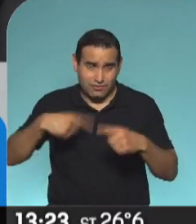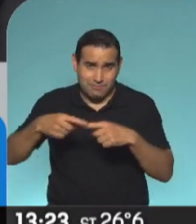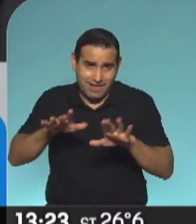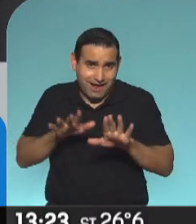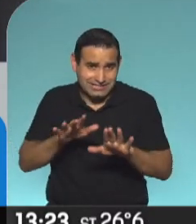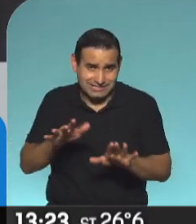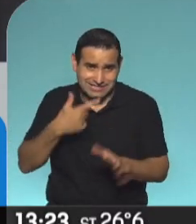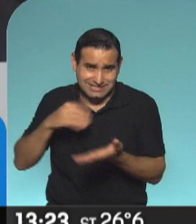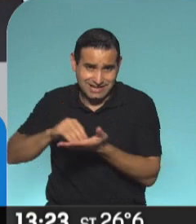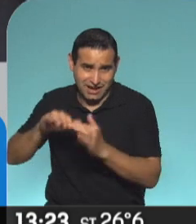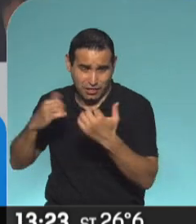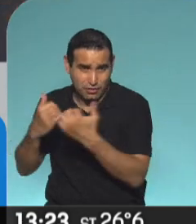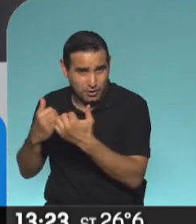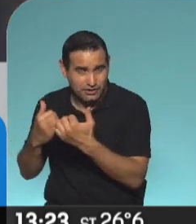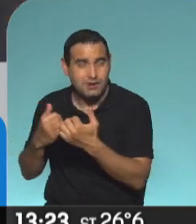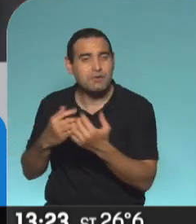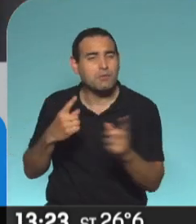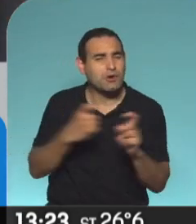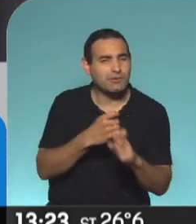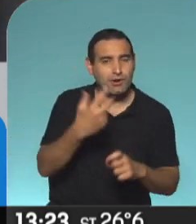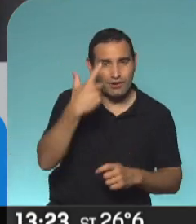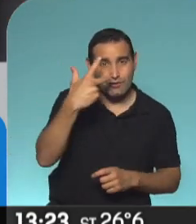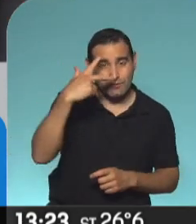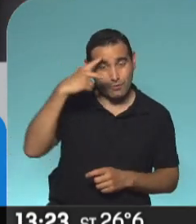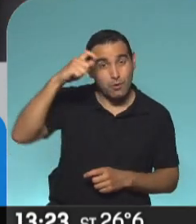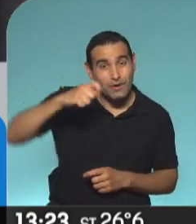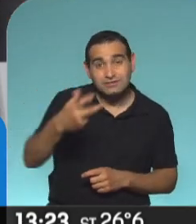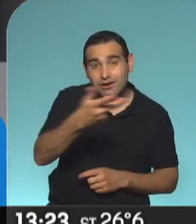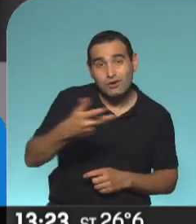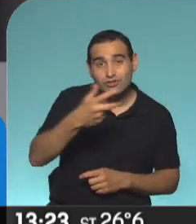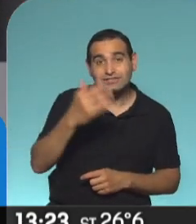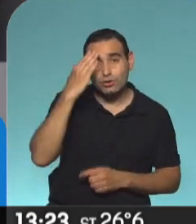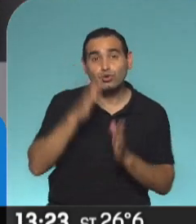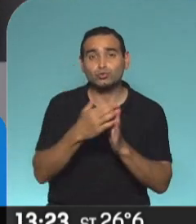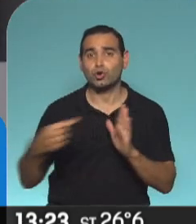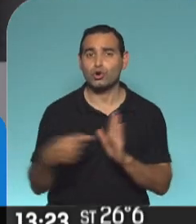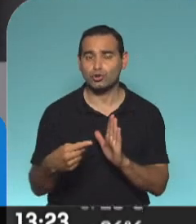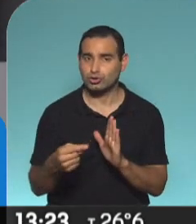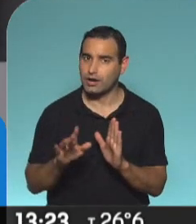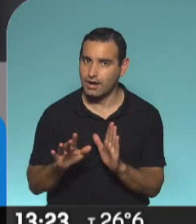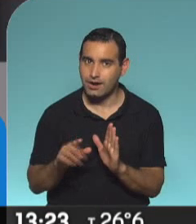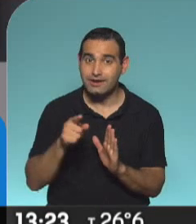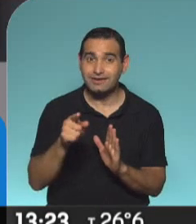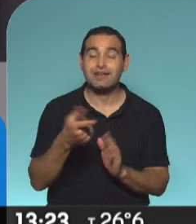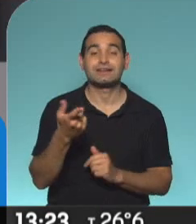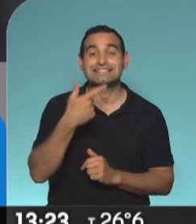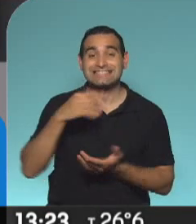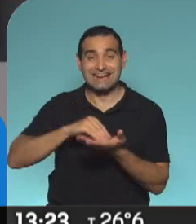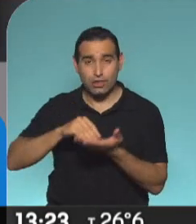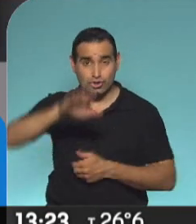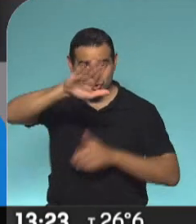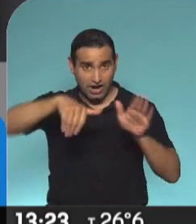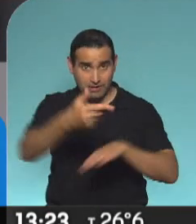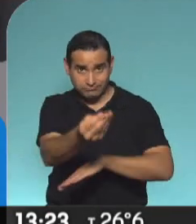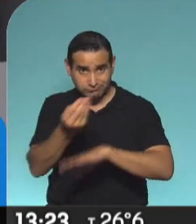el Senado. El problema es que estos 3 jueces negaron la Constitución Nacional y no quisieron asistir cuando el Senado los